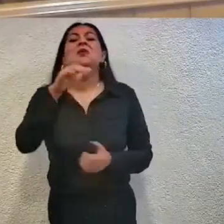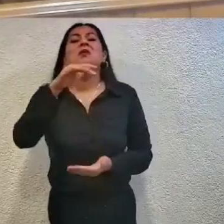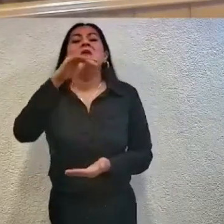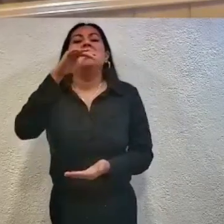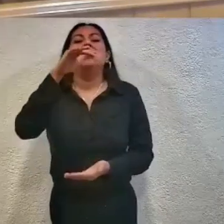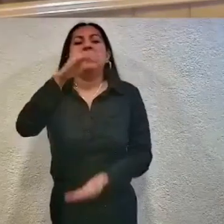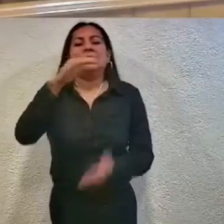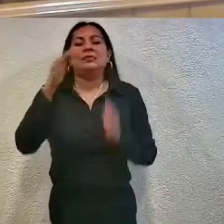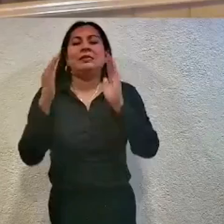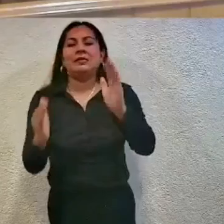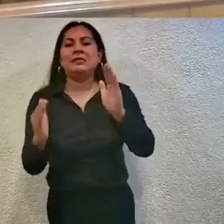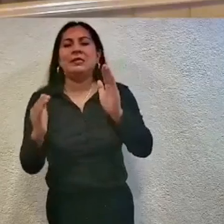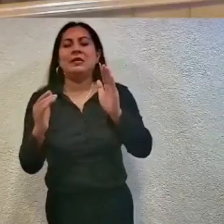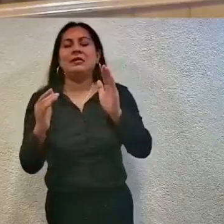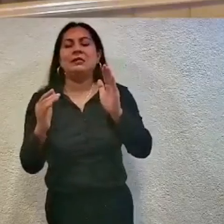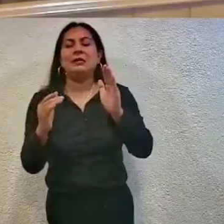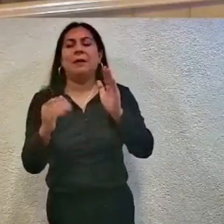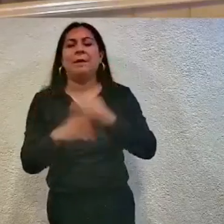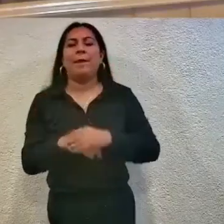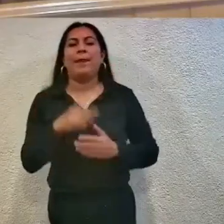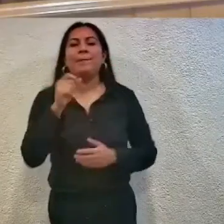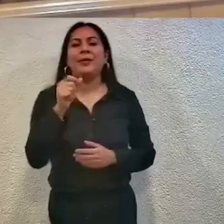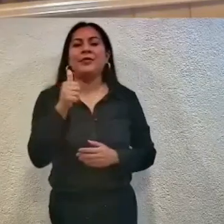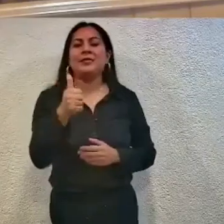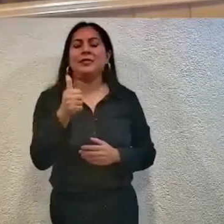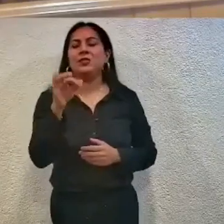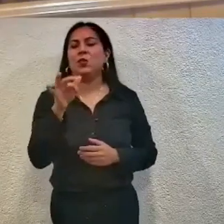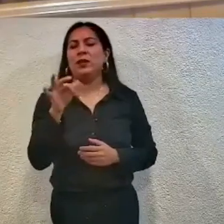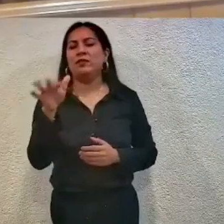electorado. Referente a las casillas